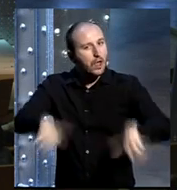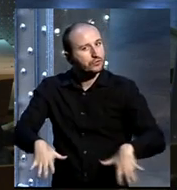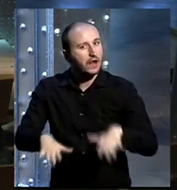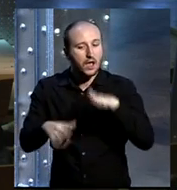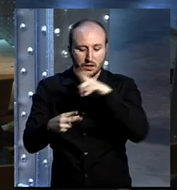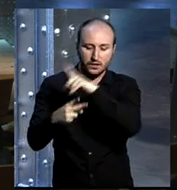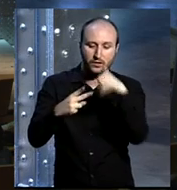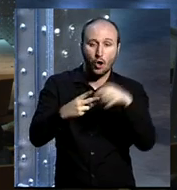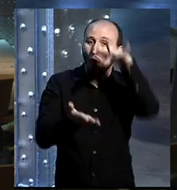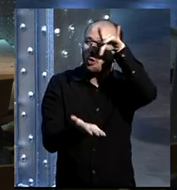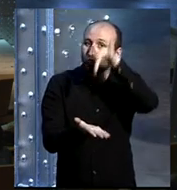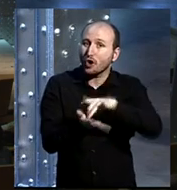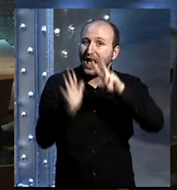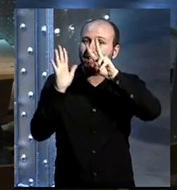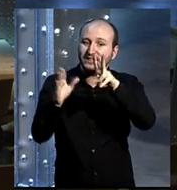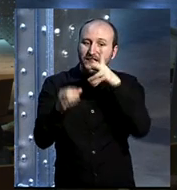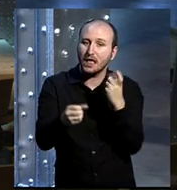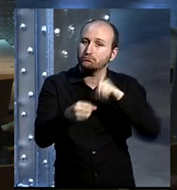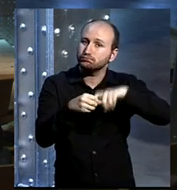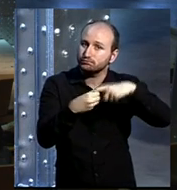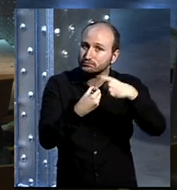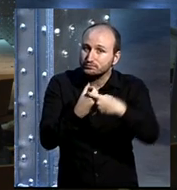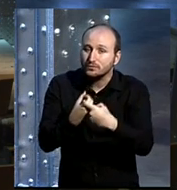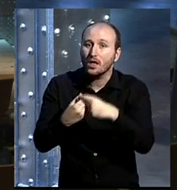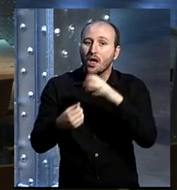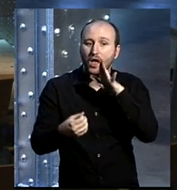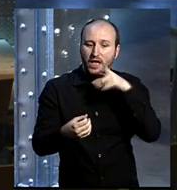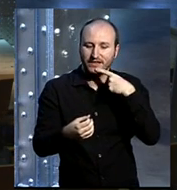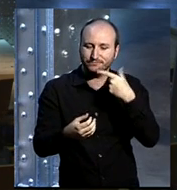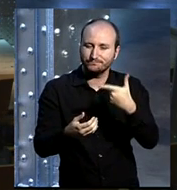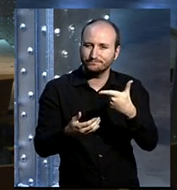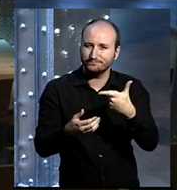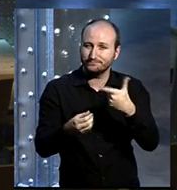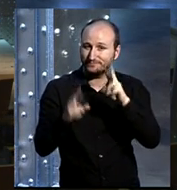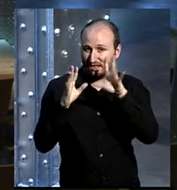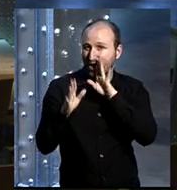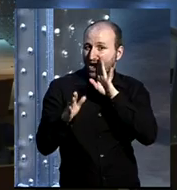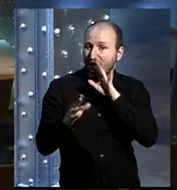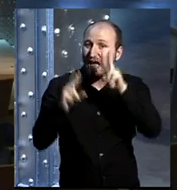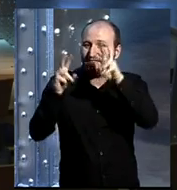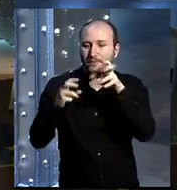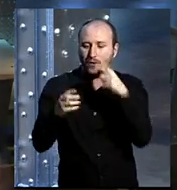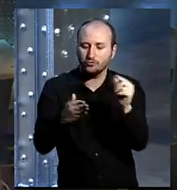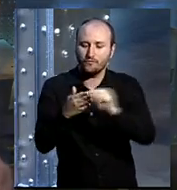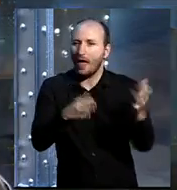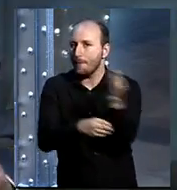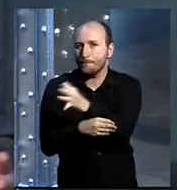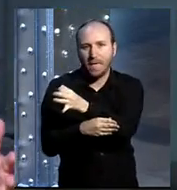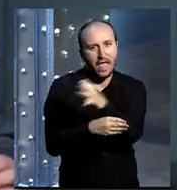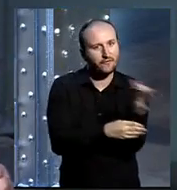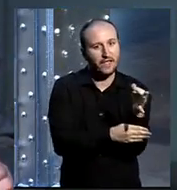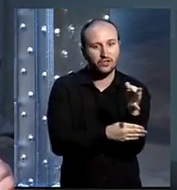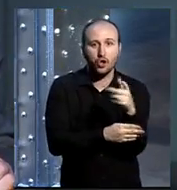y a continuación 7 contribuciones que perfeccionan en algunos de los temas y evidentemente, entre